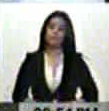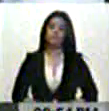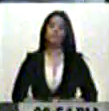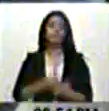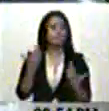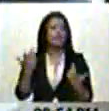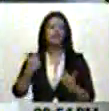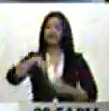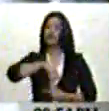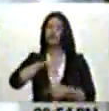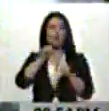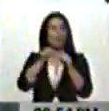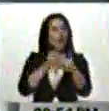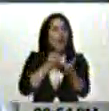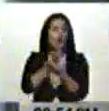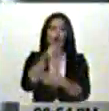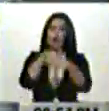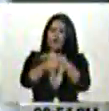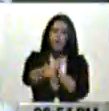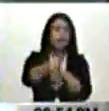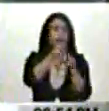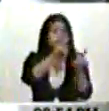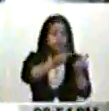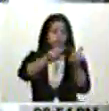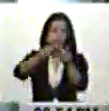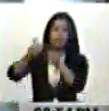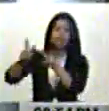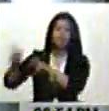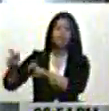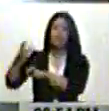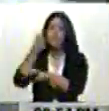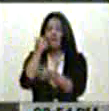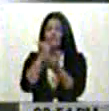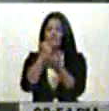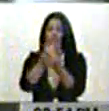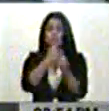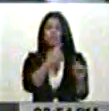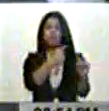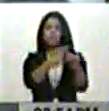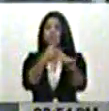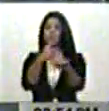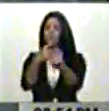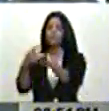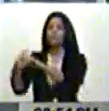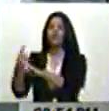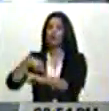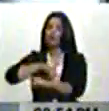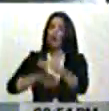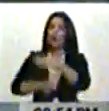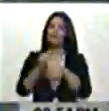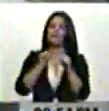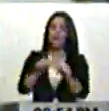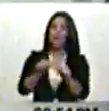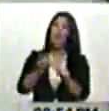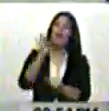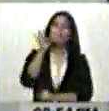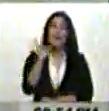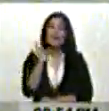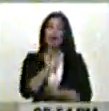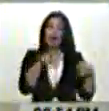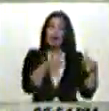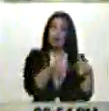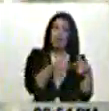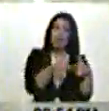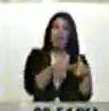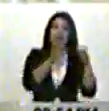continuarán, ¿verdad? Igual que las acciones que tiene el Cuerpo Nacional Anticorrupción, que conduce operaciones